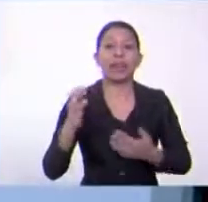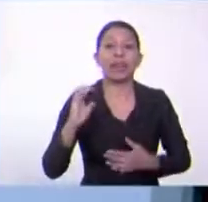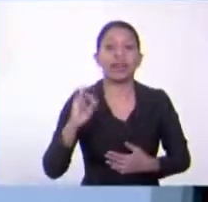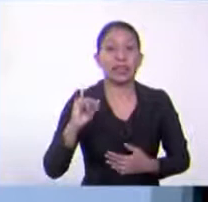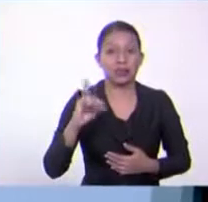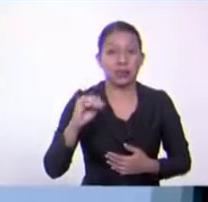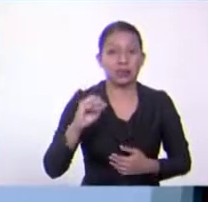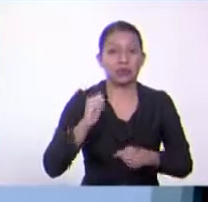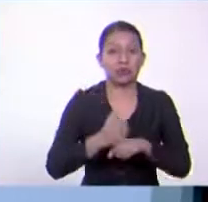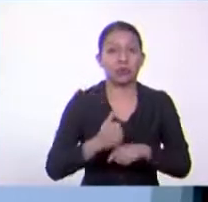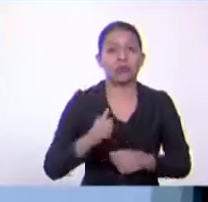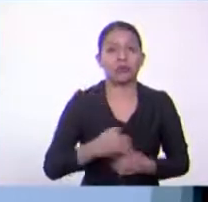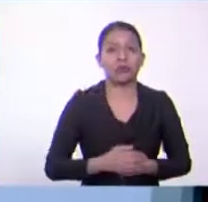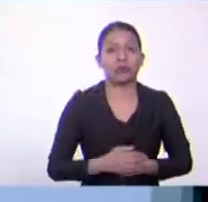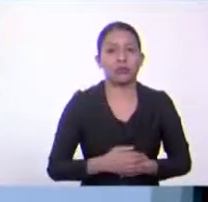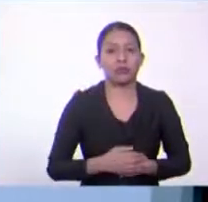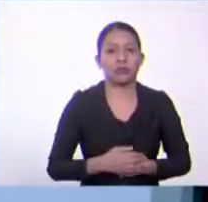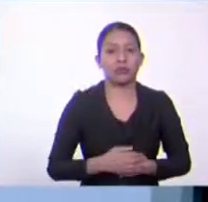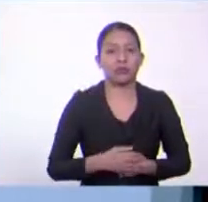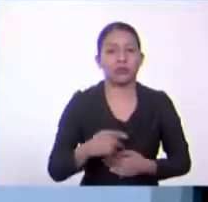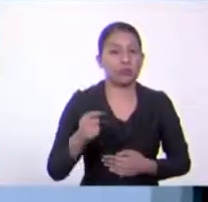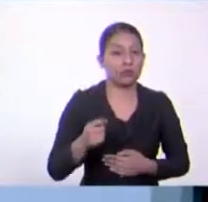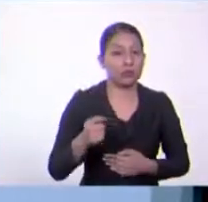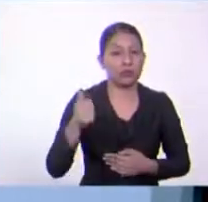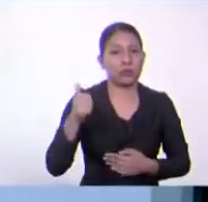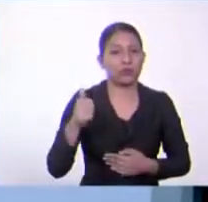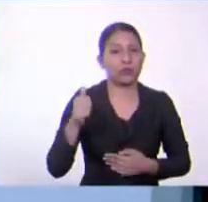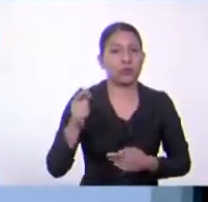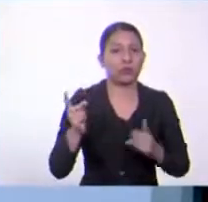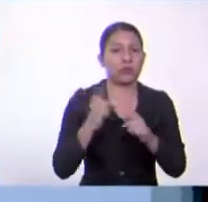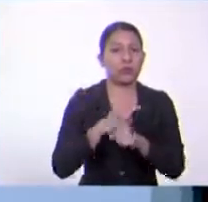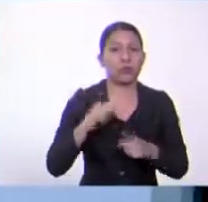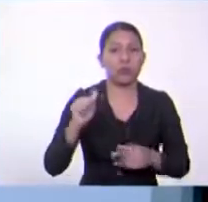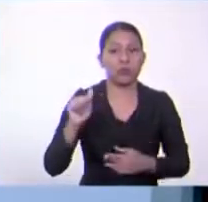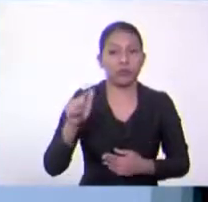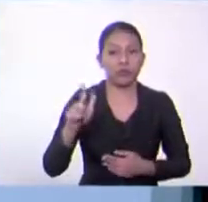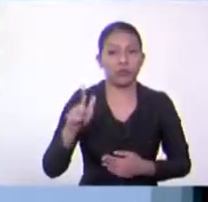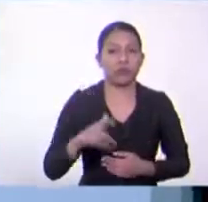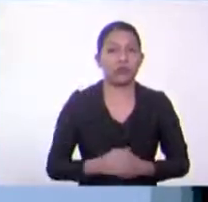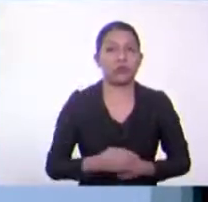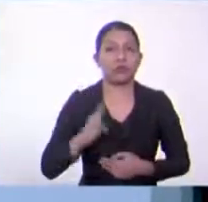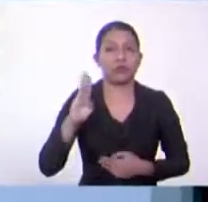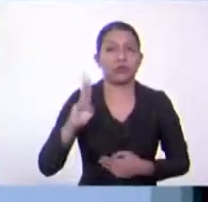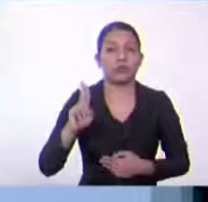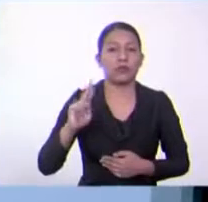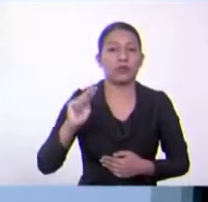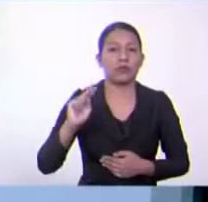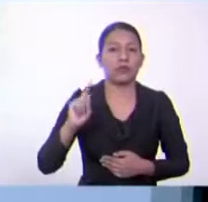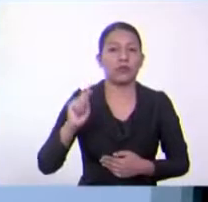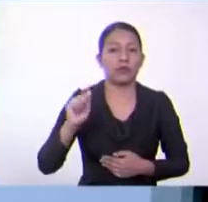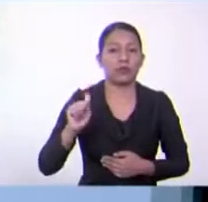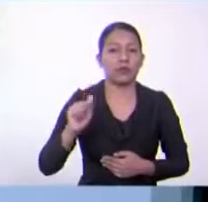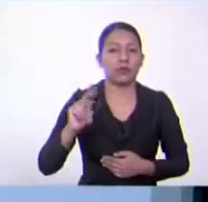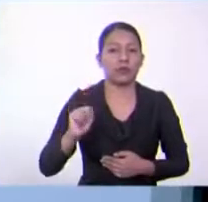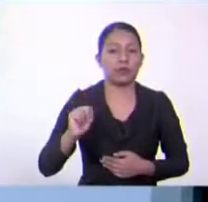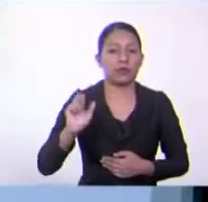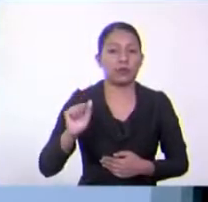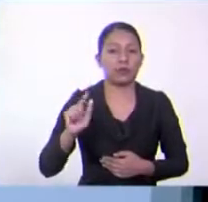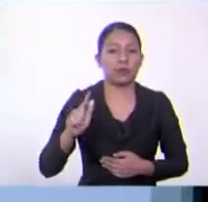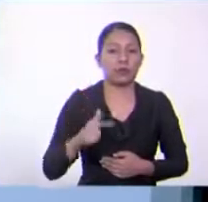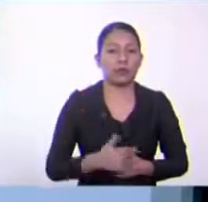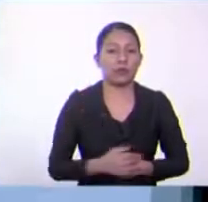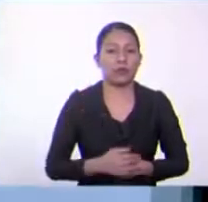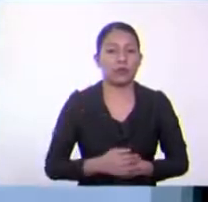se le quita la vocal O y se le coloca la terminación al. Por tanto, él se llama